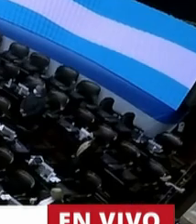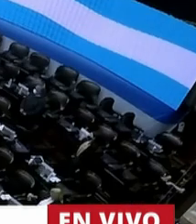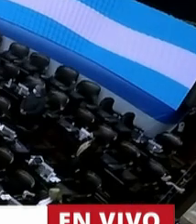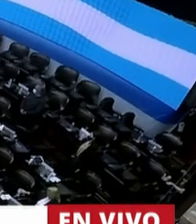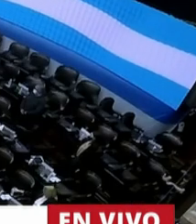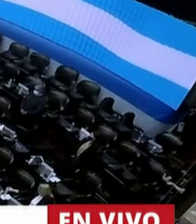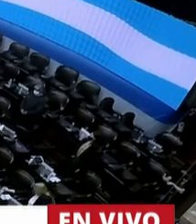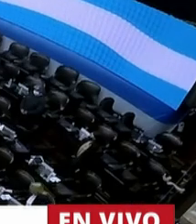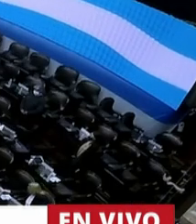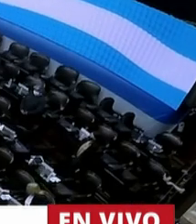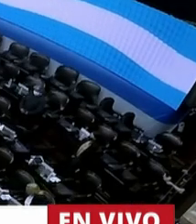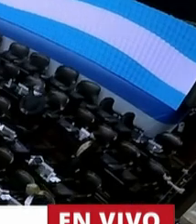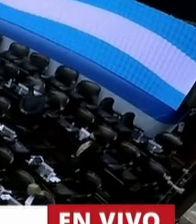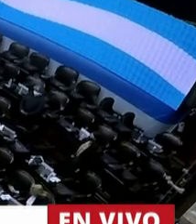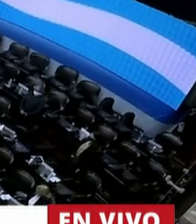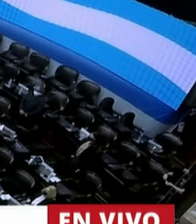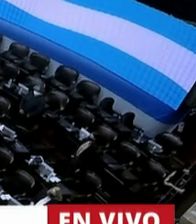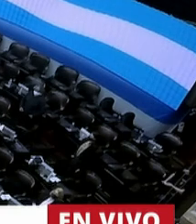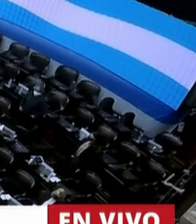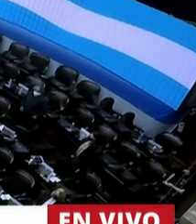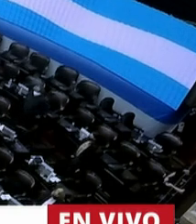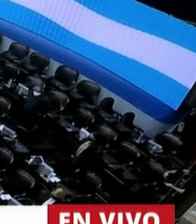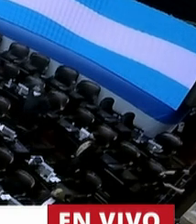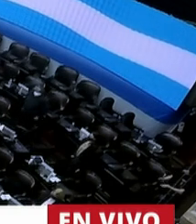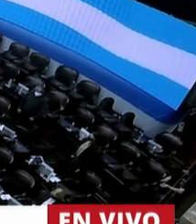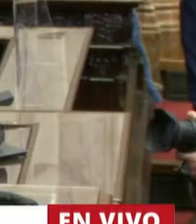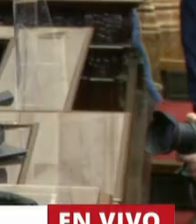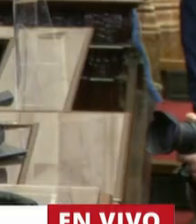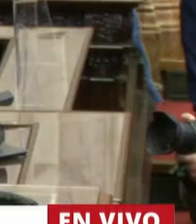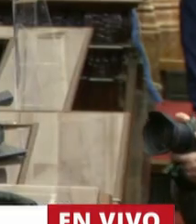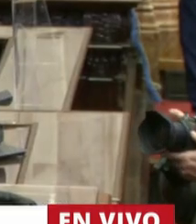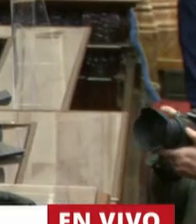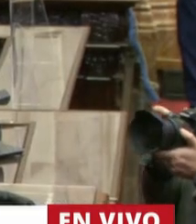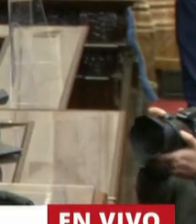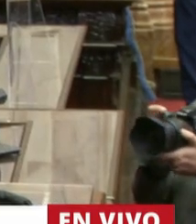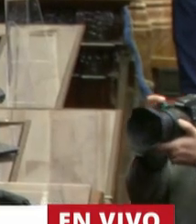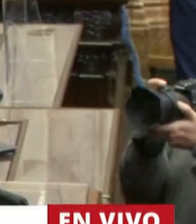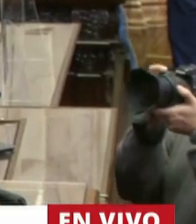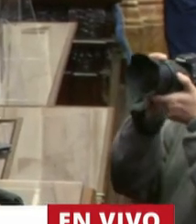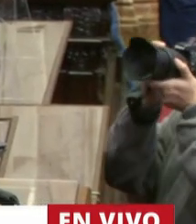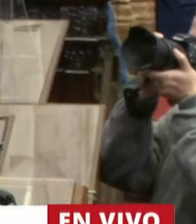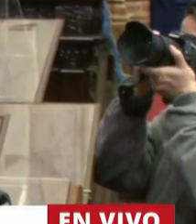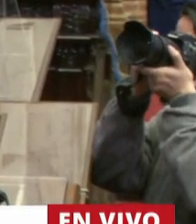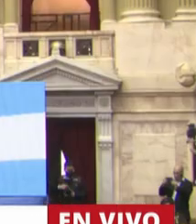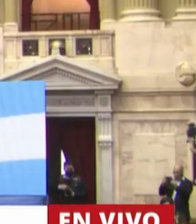dirigida por Hugo arcidiácono por propuesta del señor diputado Don Luis petri